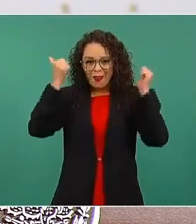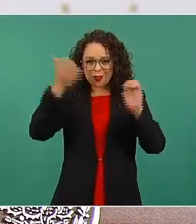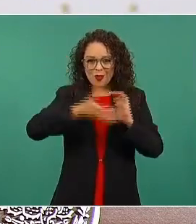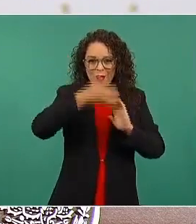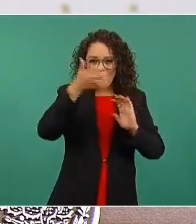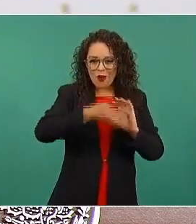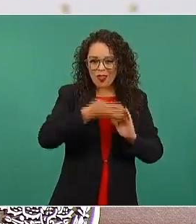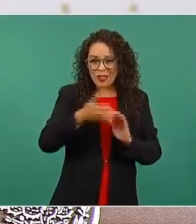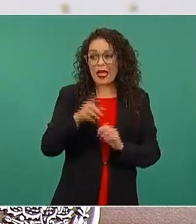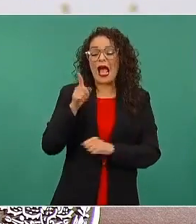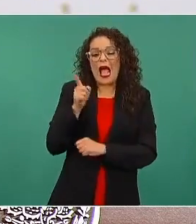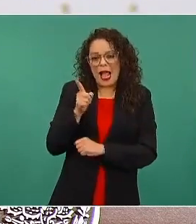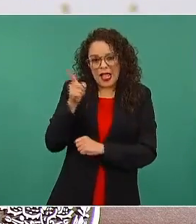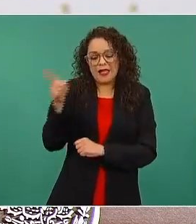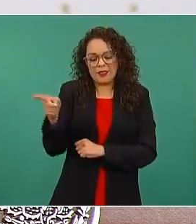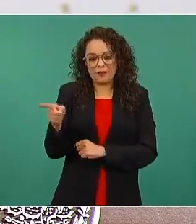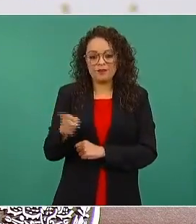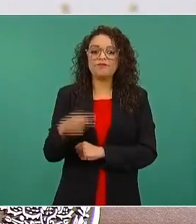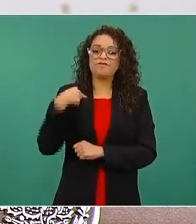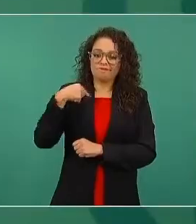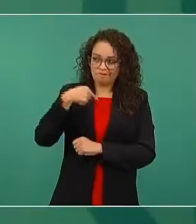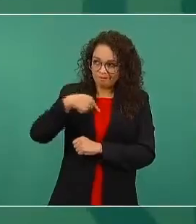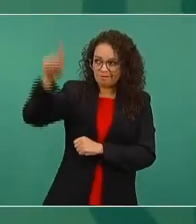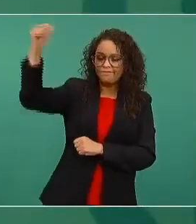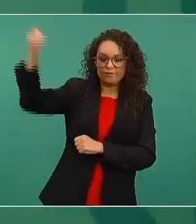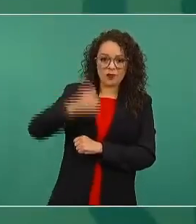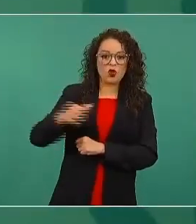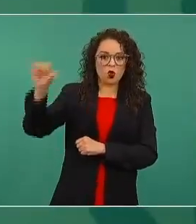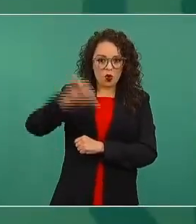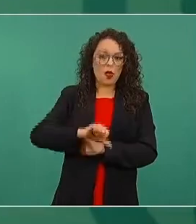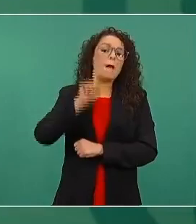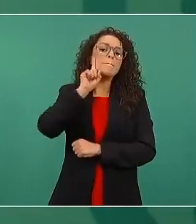vamos y regresamos hoy mismo y mañana estamos aquí.